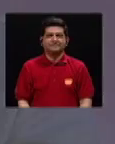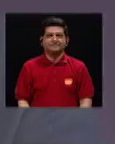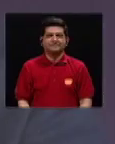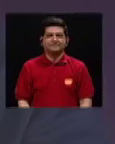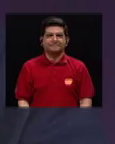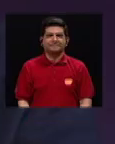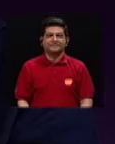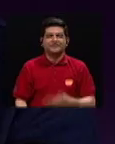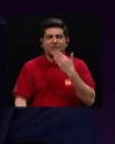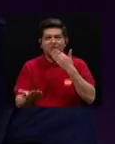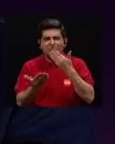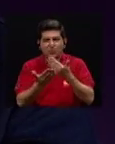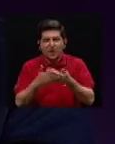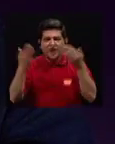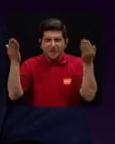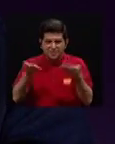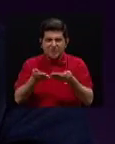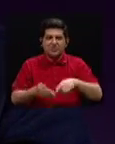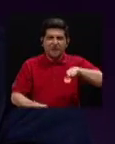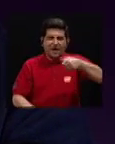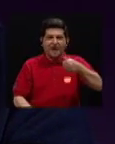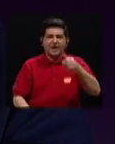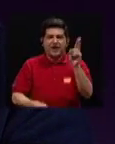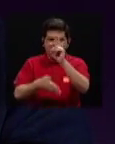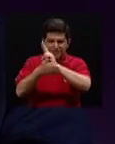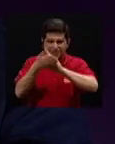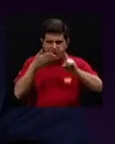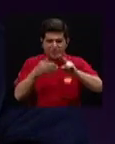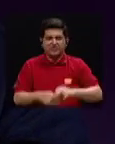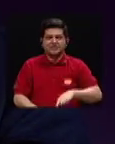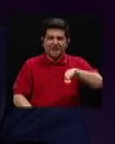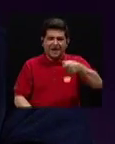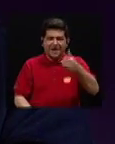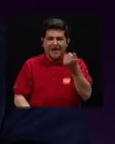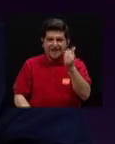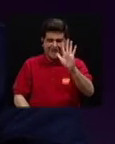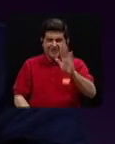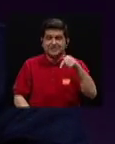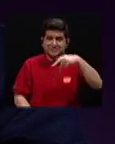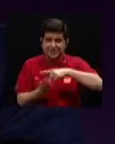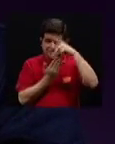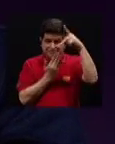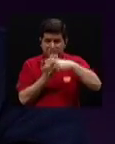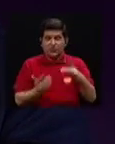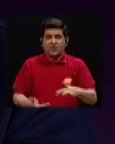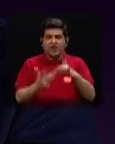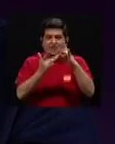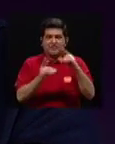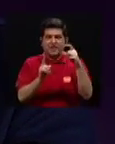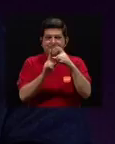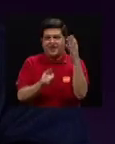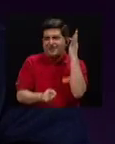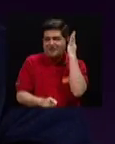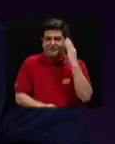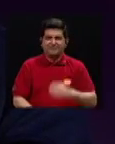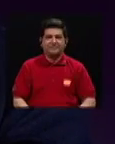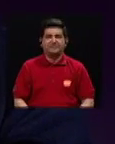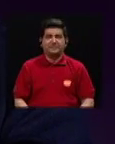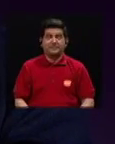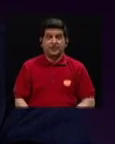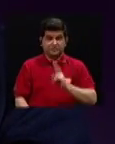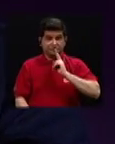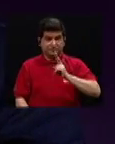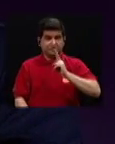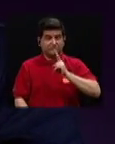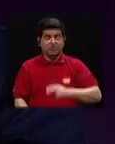muy buenas bienvenidos al Canal universitario o Canal 15 y a este programa especial de Palabra de mujer Es realmente